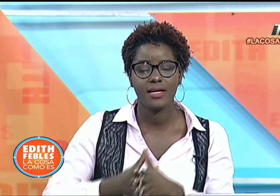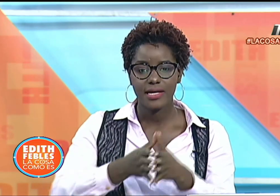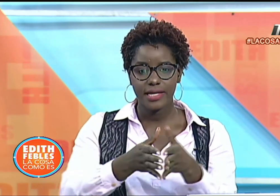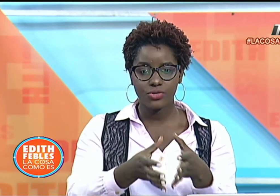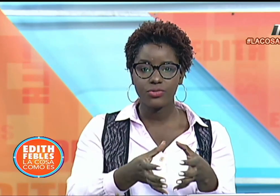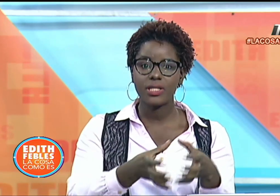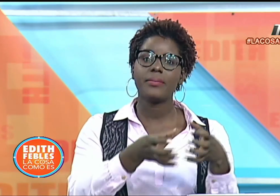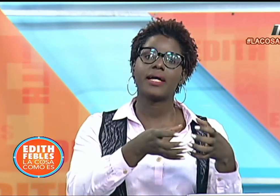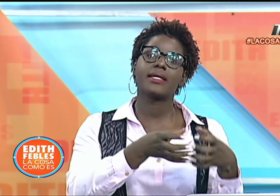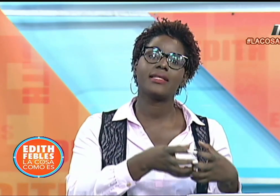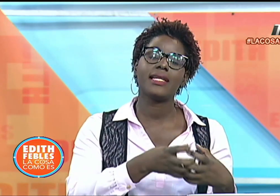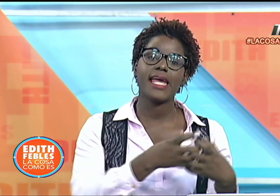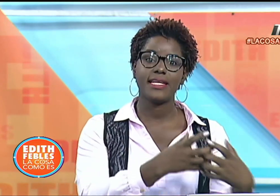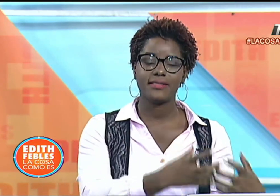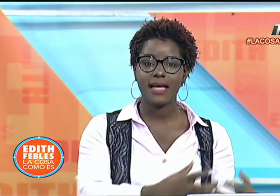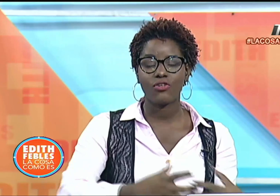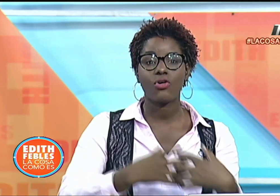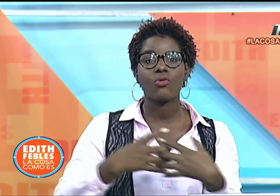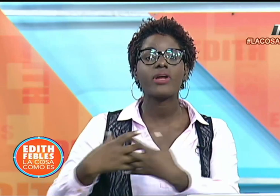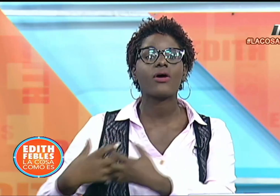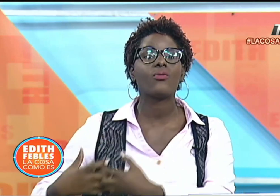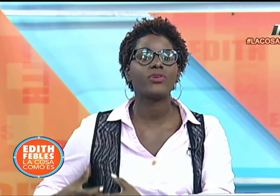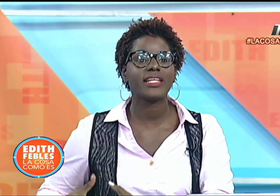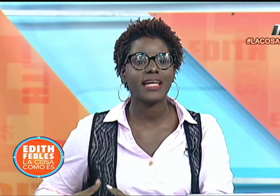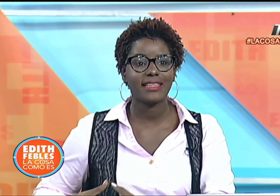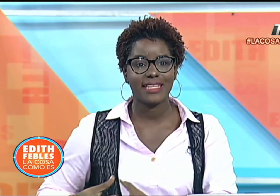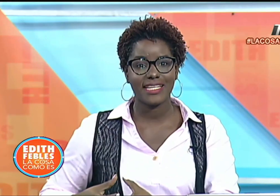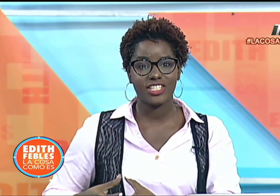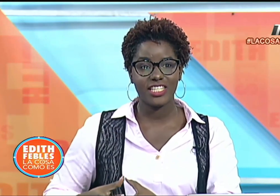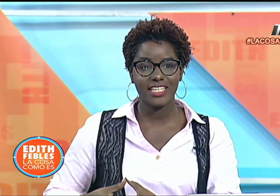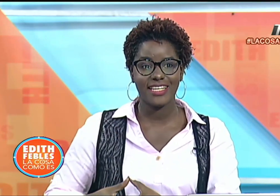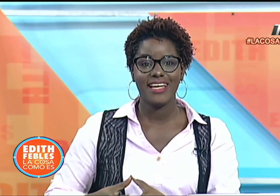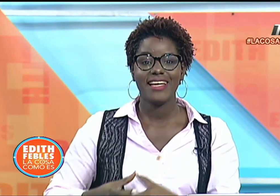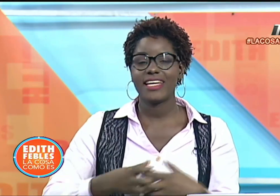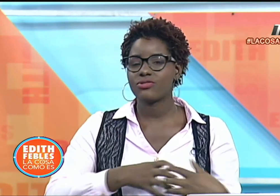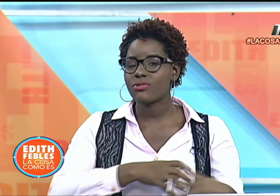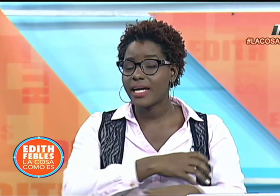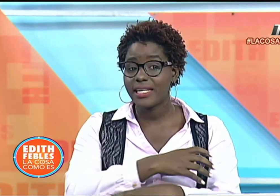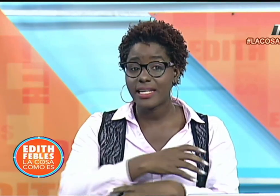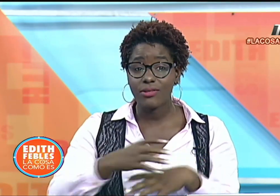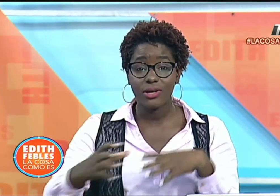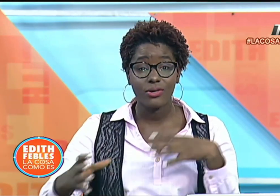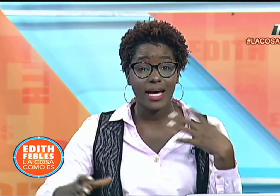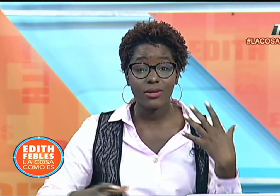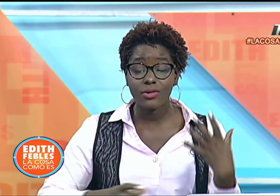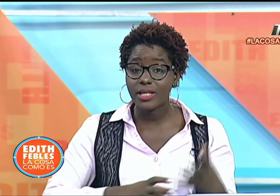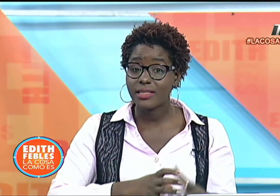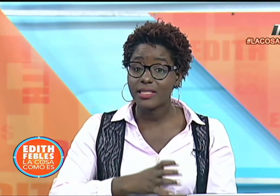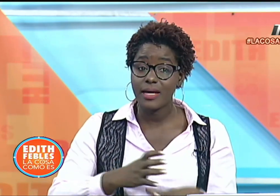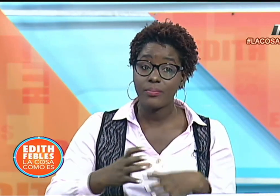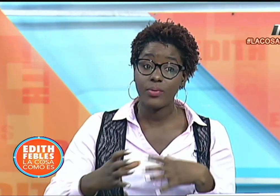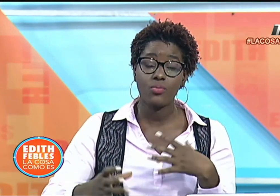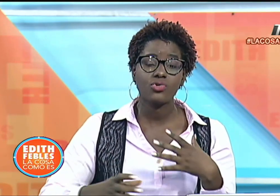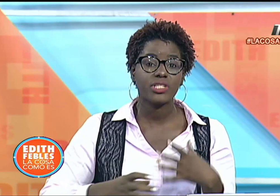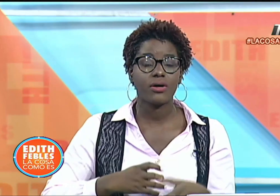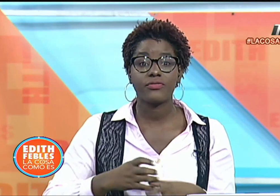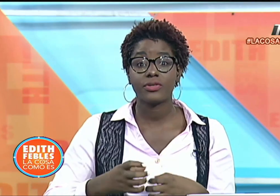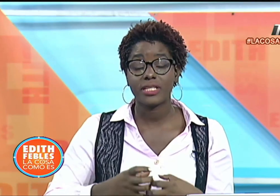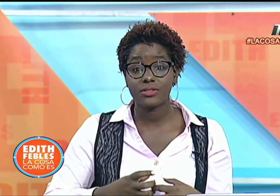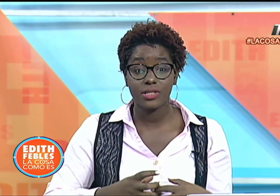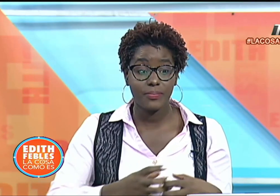Mapache, que es un tema que tiene el Estado con una comunidad de Chile, que esto ha generado a lo largo del tiempo